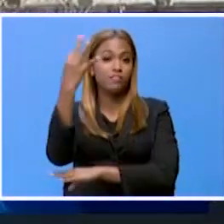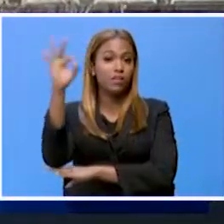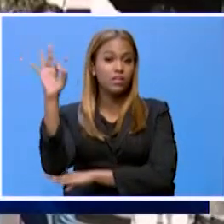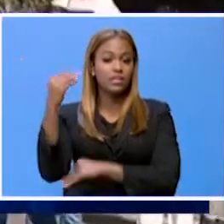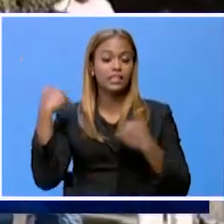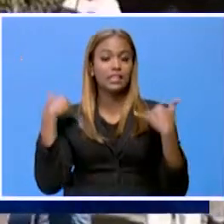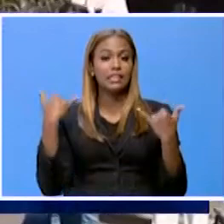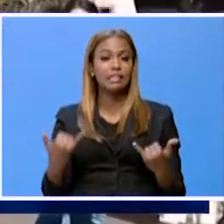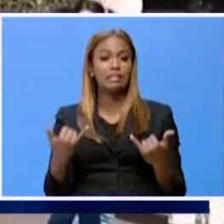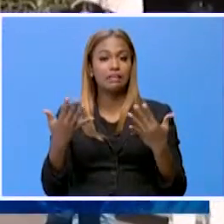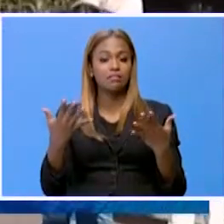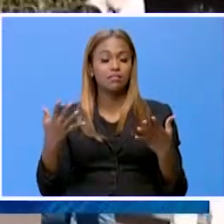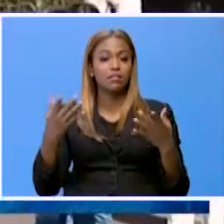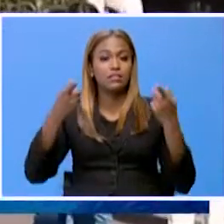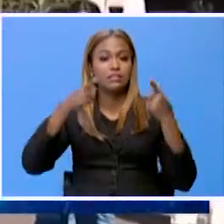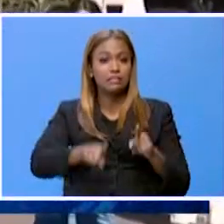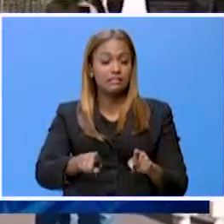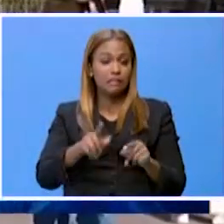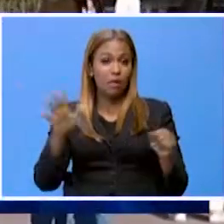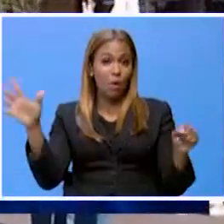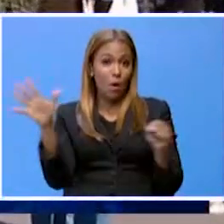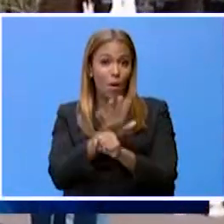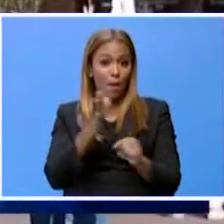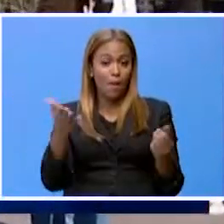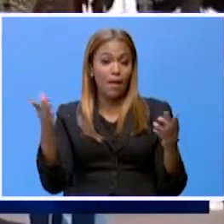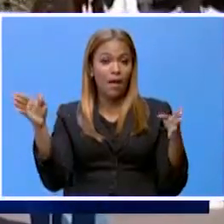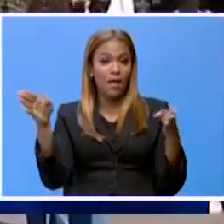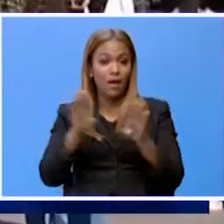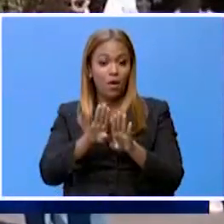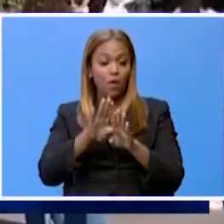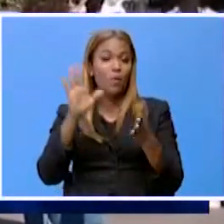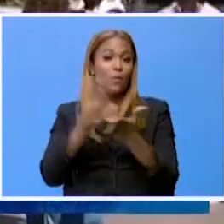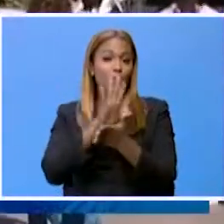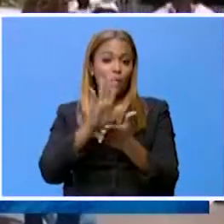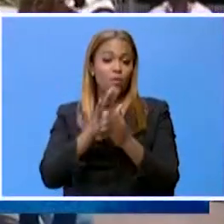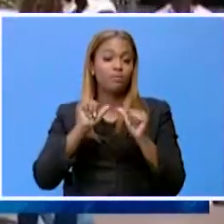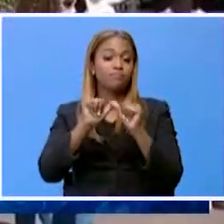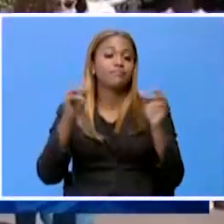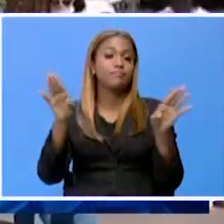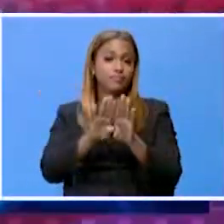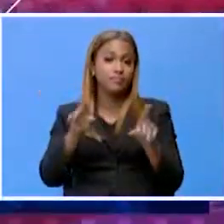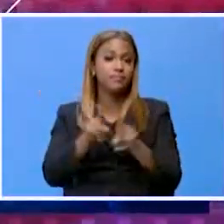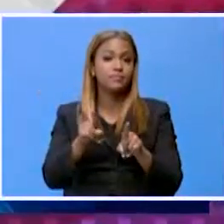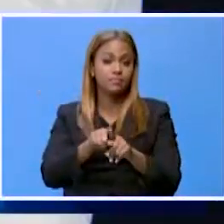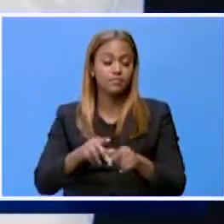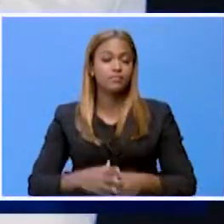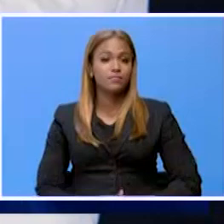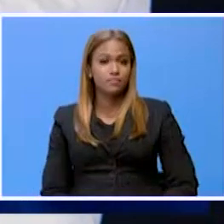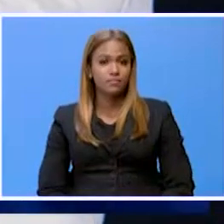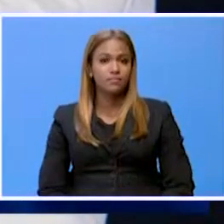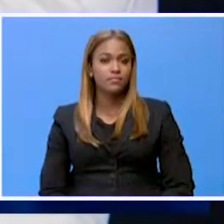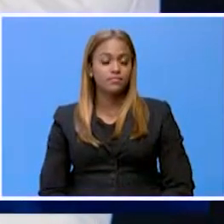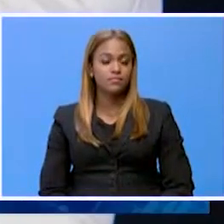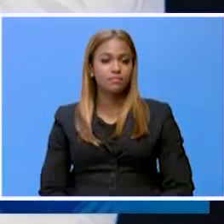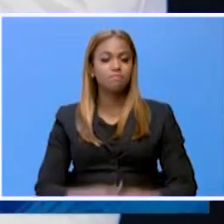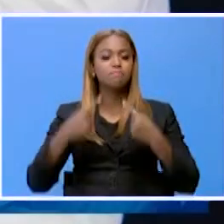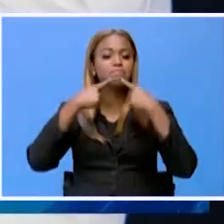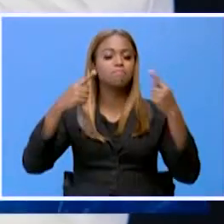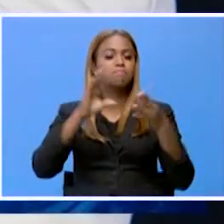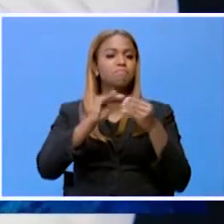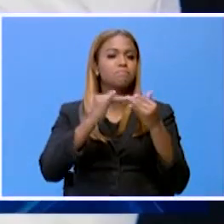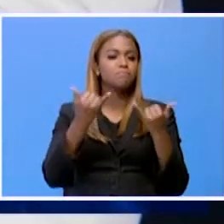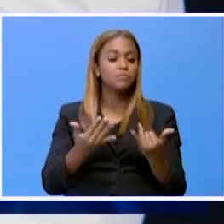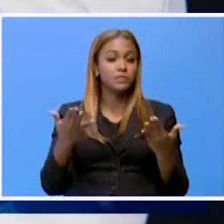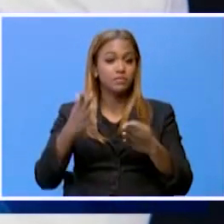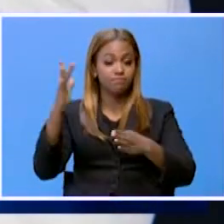se encuentra confinada por completo y las escuelas cerradas temporalmente. En los espectáculos,